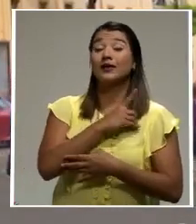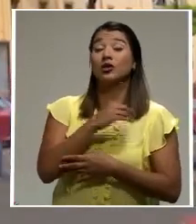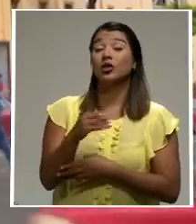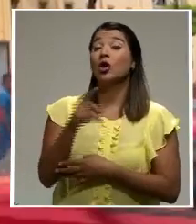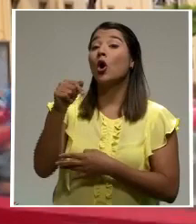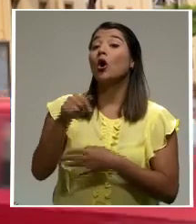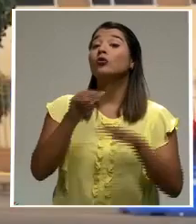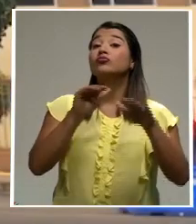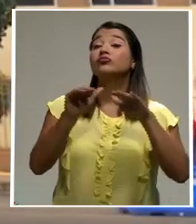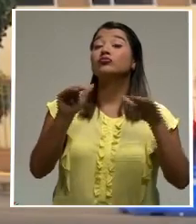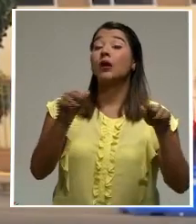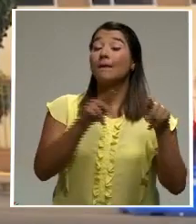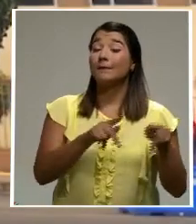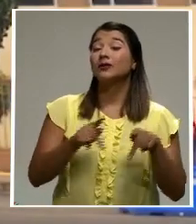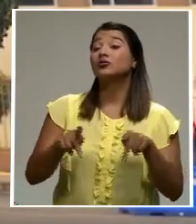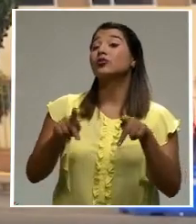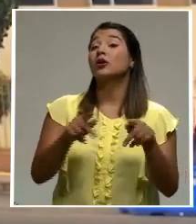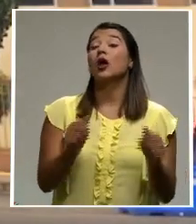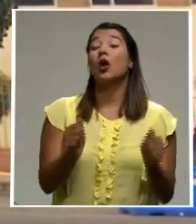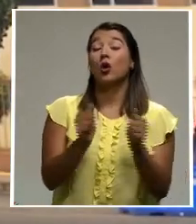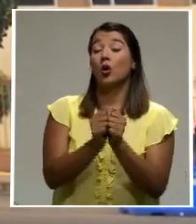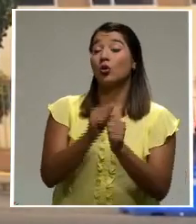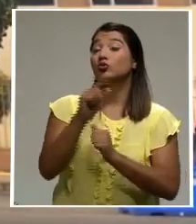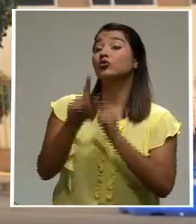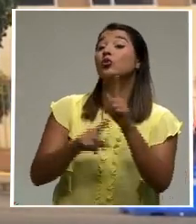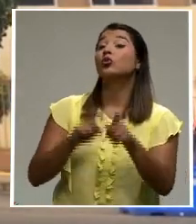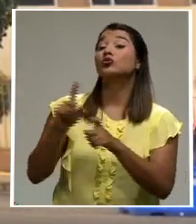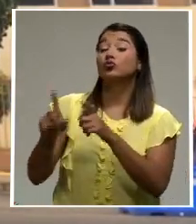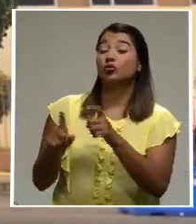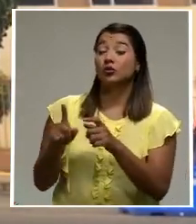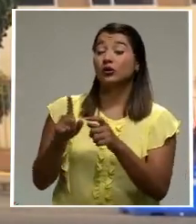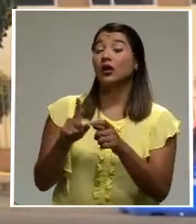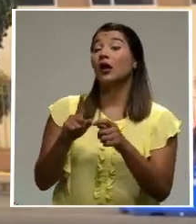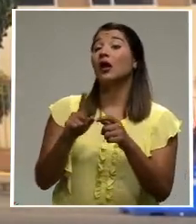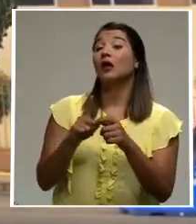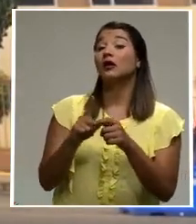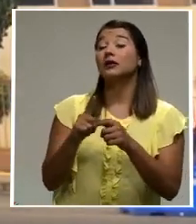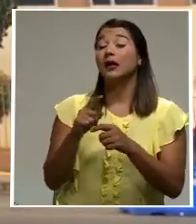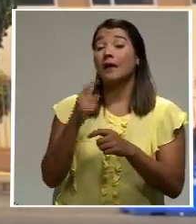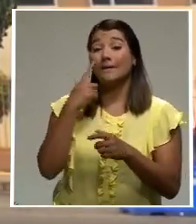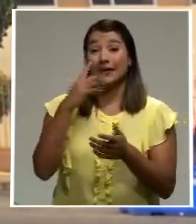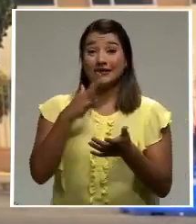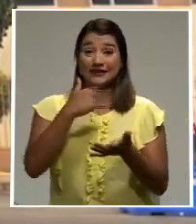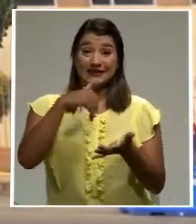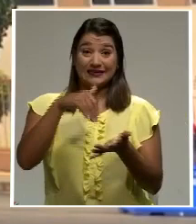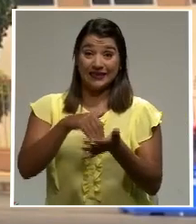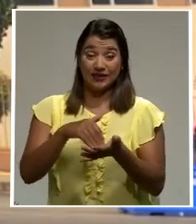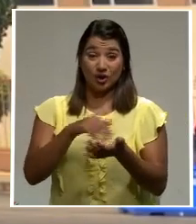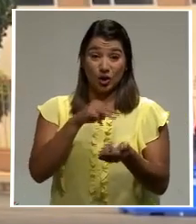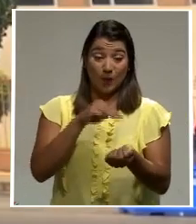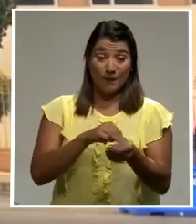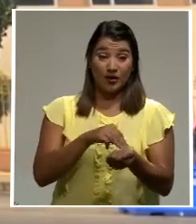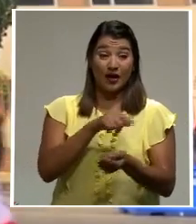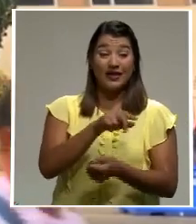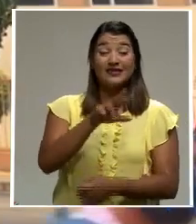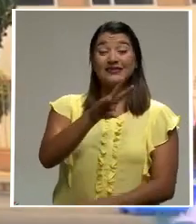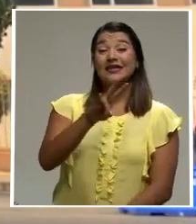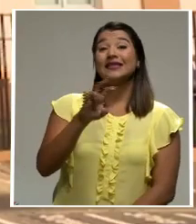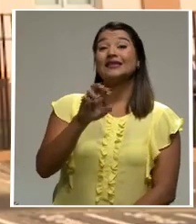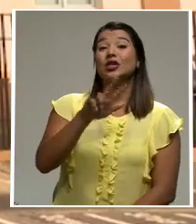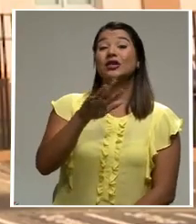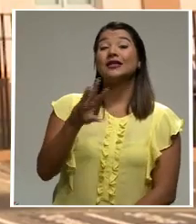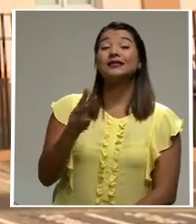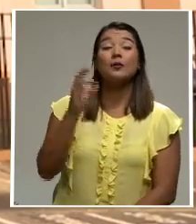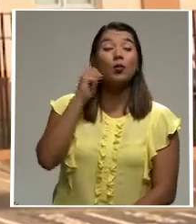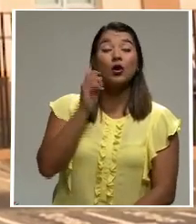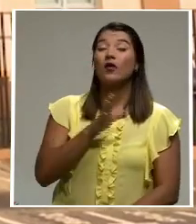llamado a las pacientes con sus consultas oncológicas. Según el centro médico, 736 mujeres faltaron a su